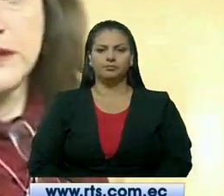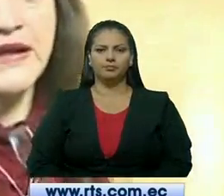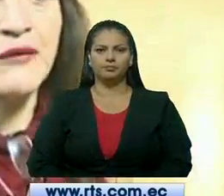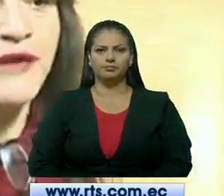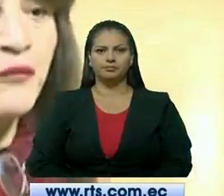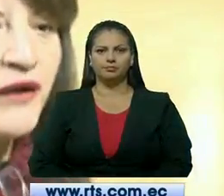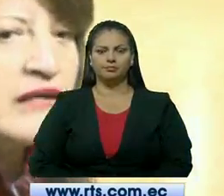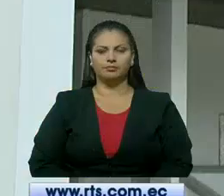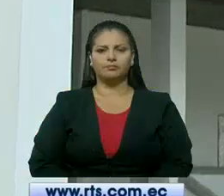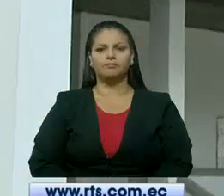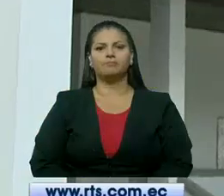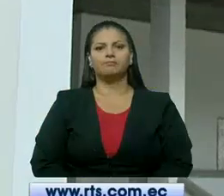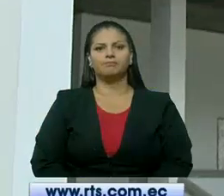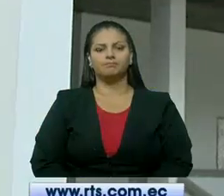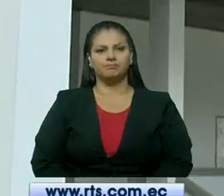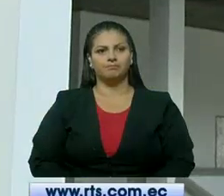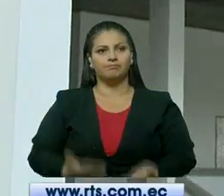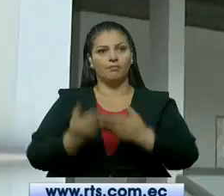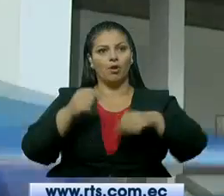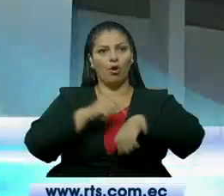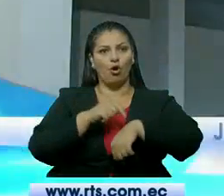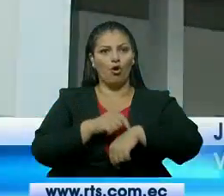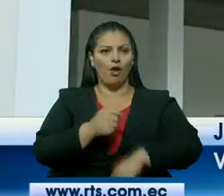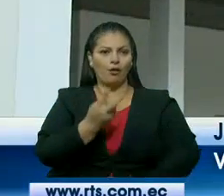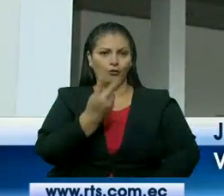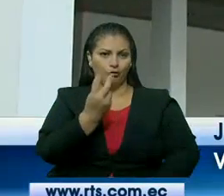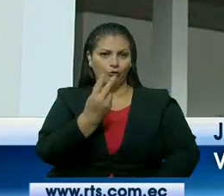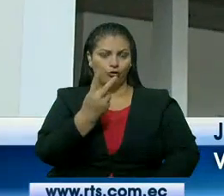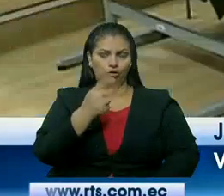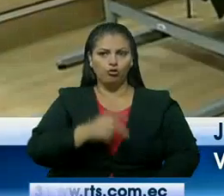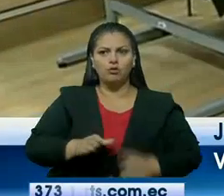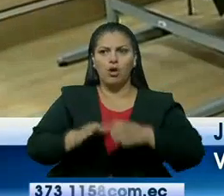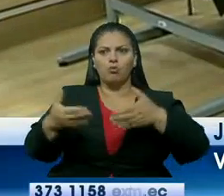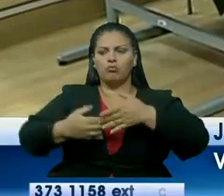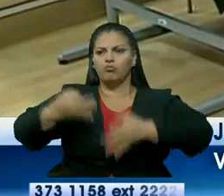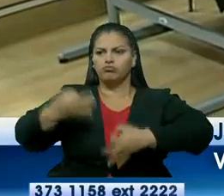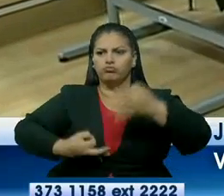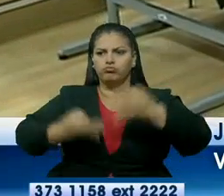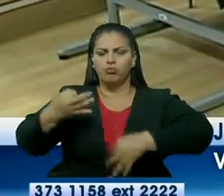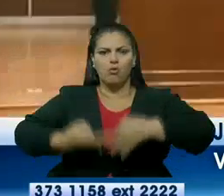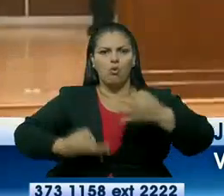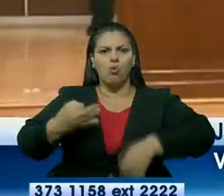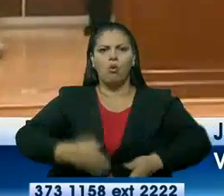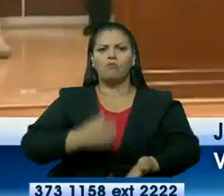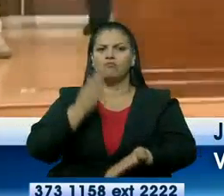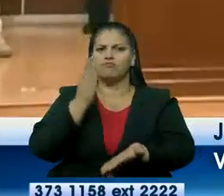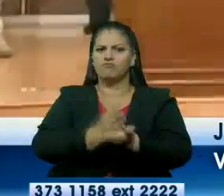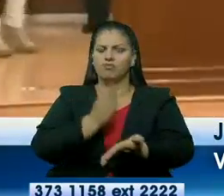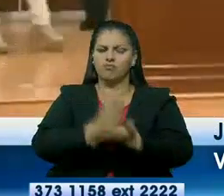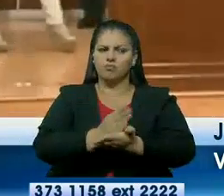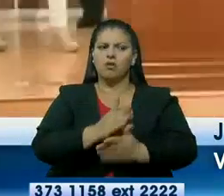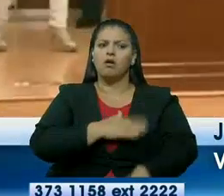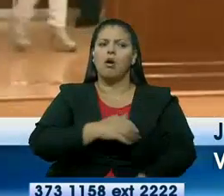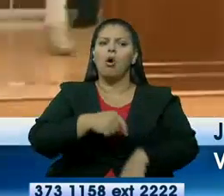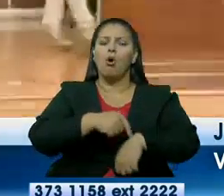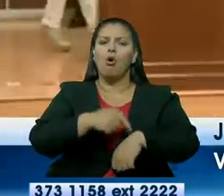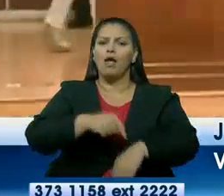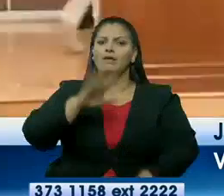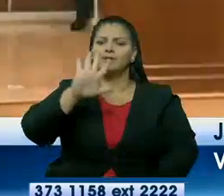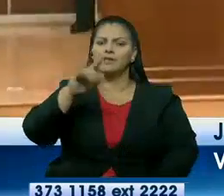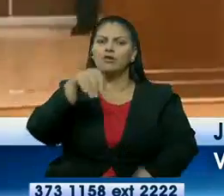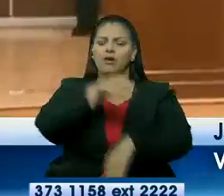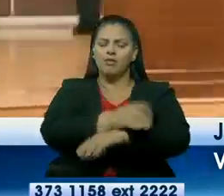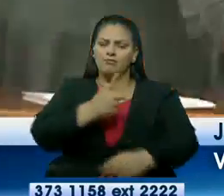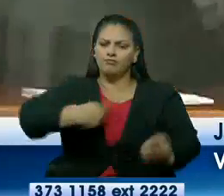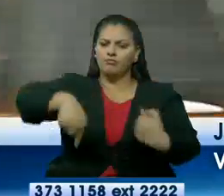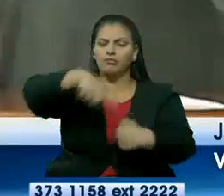Tras haber suspendido la audiencia al mediodía, esta se reinstaló pasada las 5 de la tarde. Y aquí el anuncio. El juez Miguel Jurado acogió el pedido del